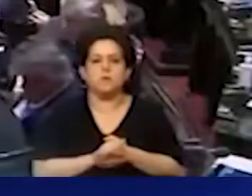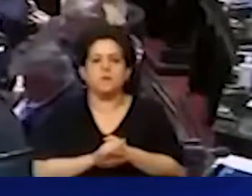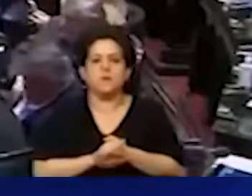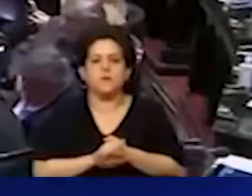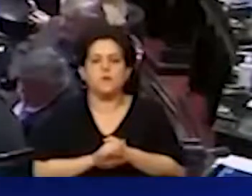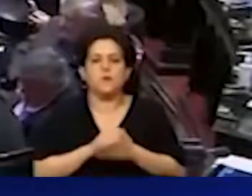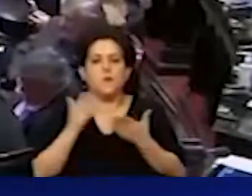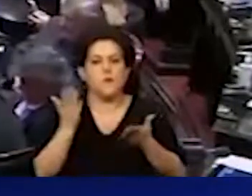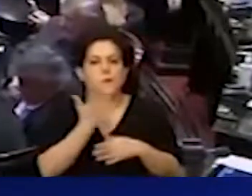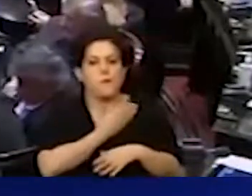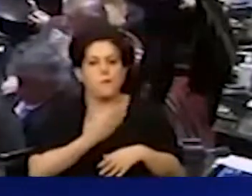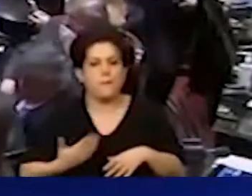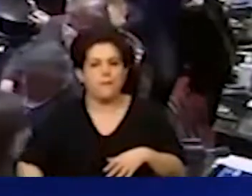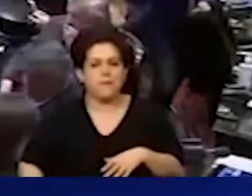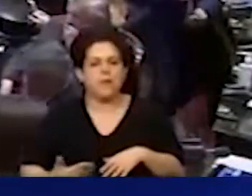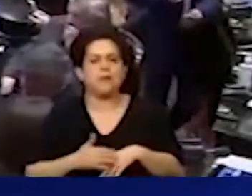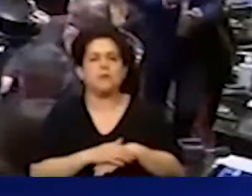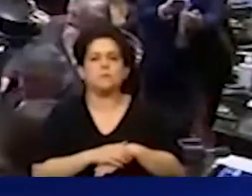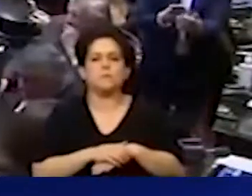Señor presidente,